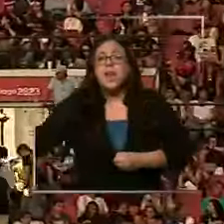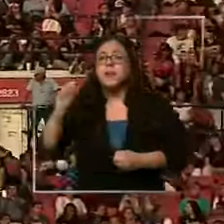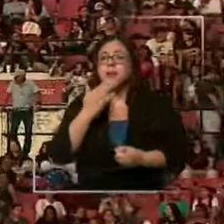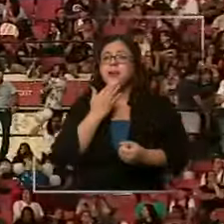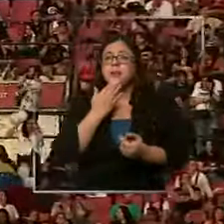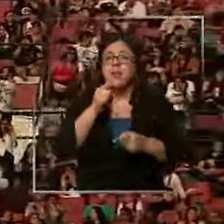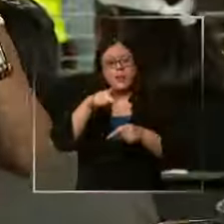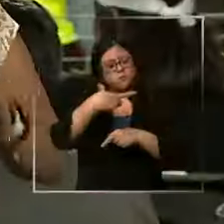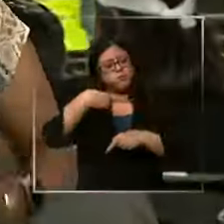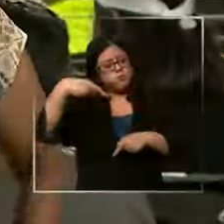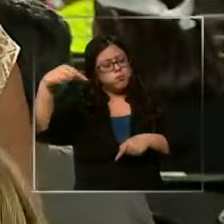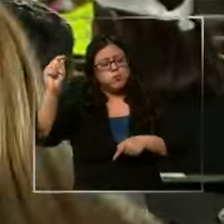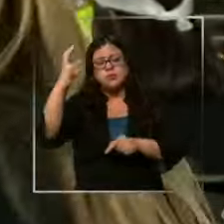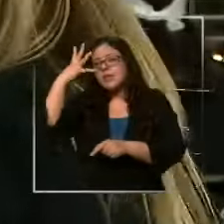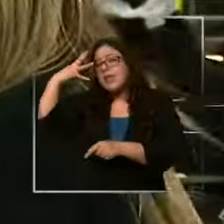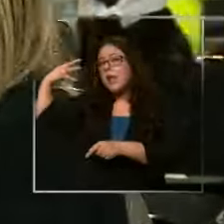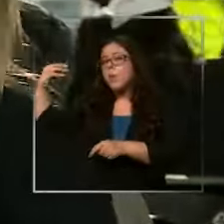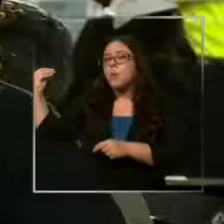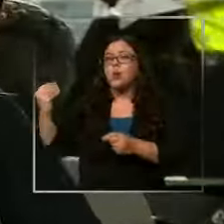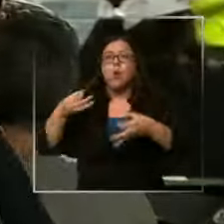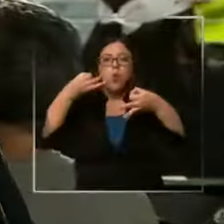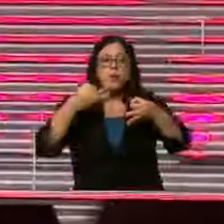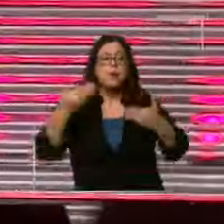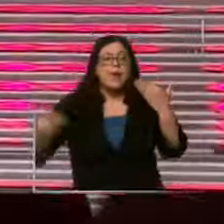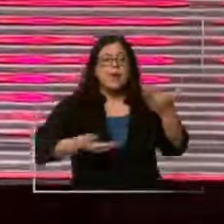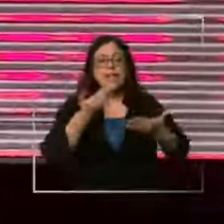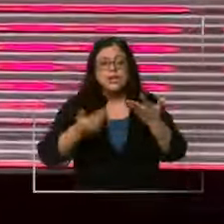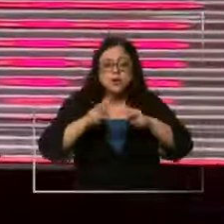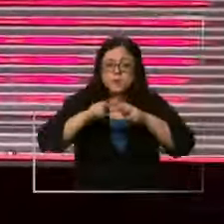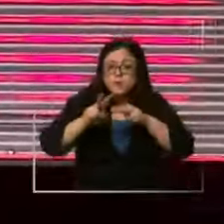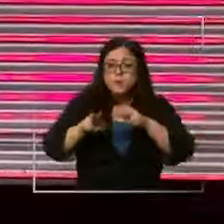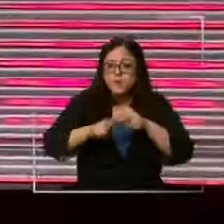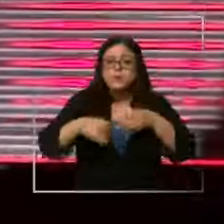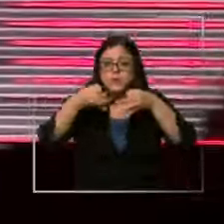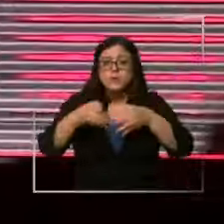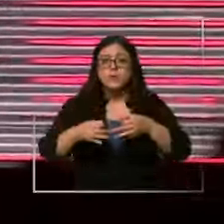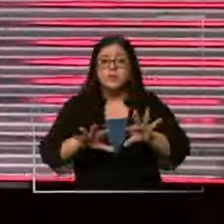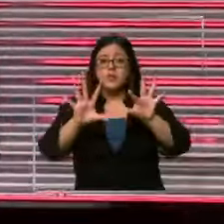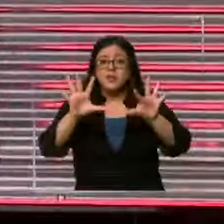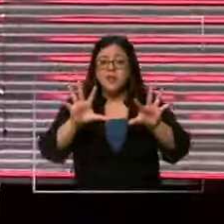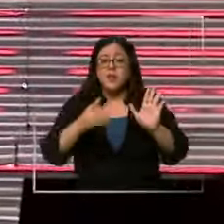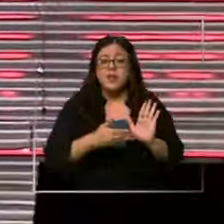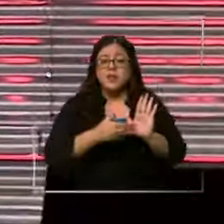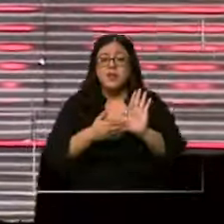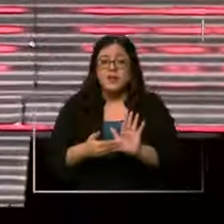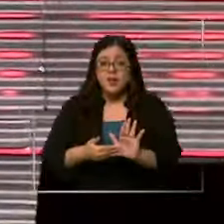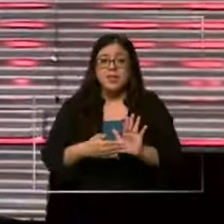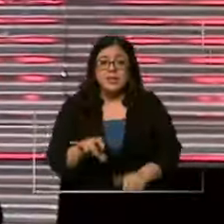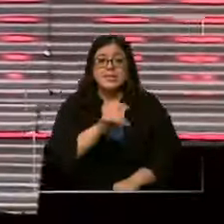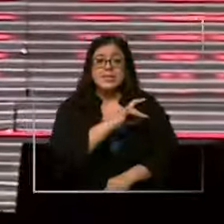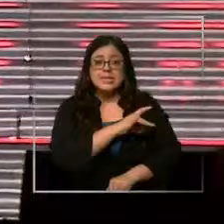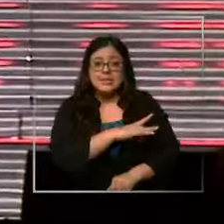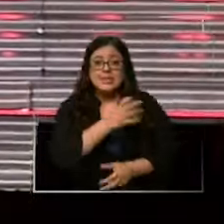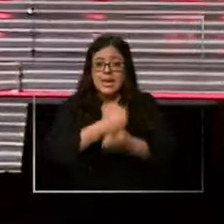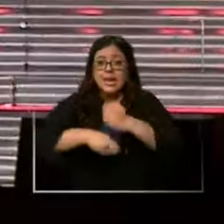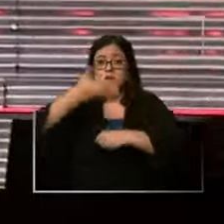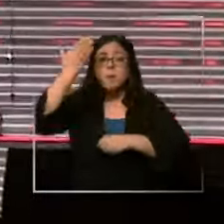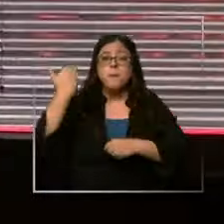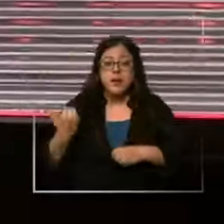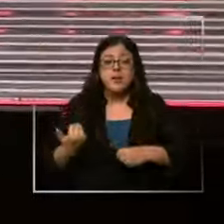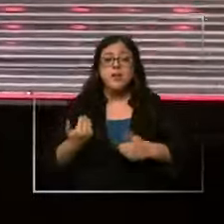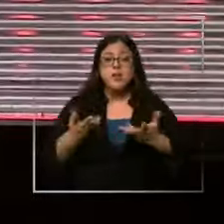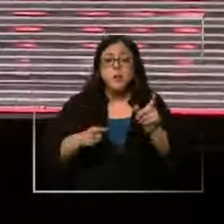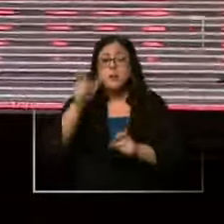Se preparaba para el espectáculo que prometía mucho y más. Y claro, luego de sus 10 presentaciones en territorio nacional el año pasado,